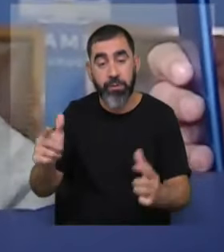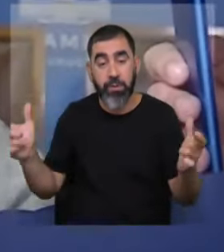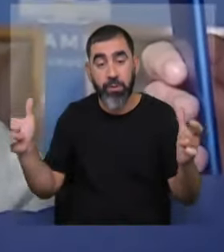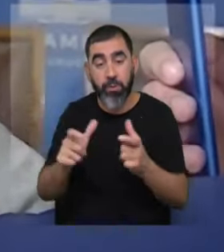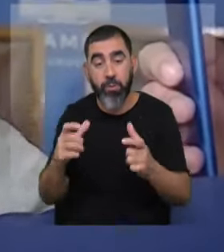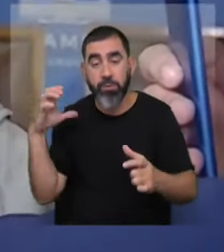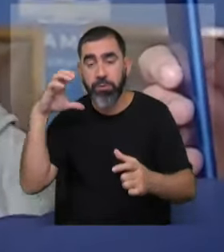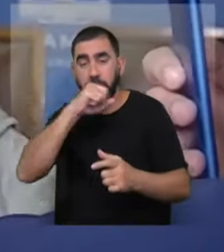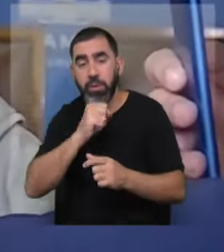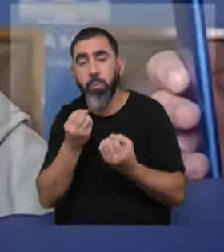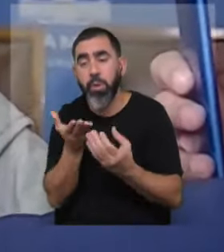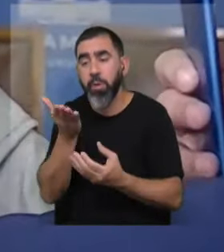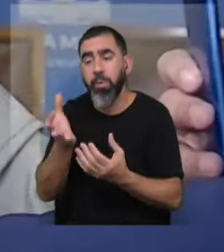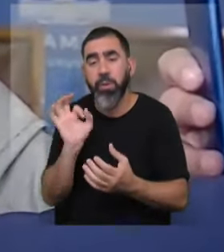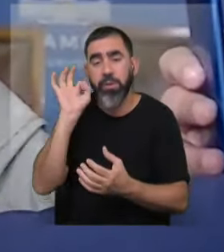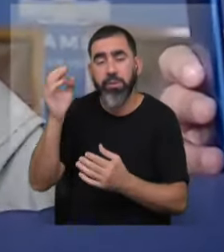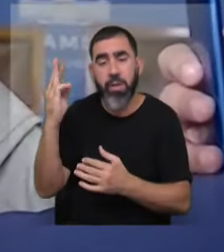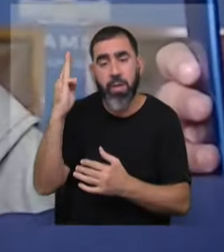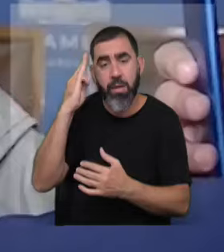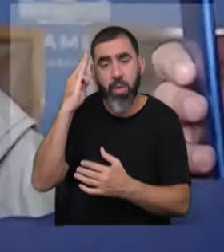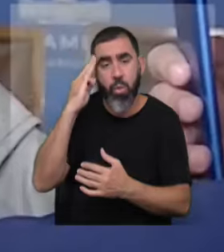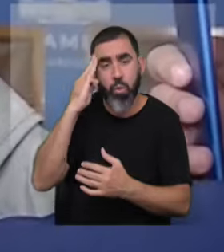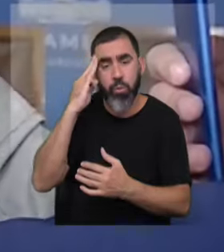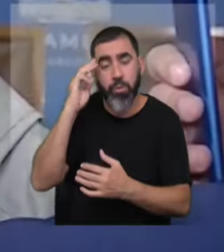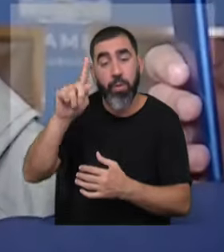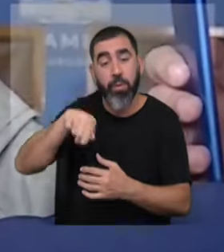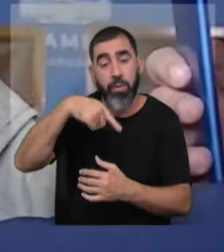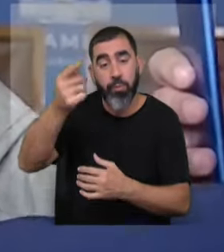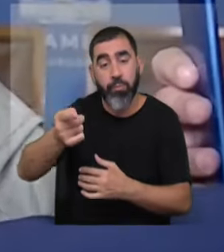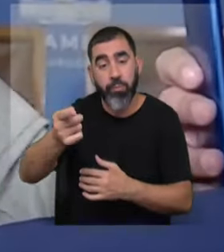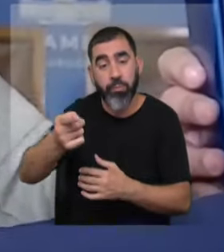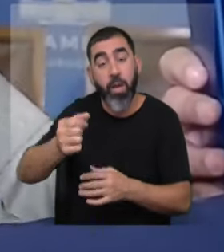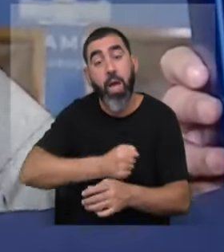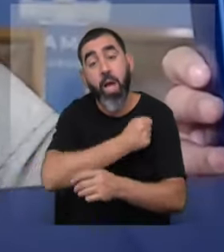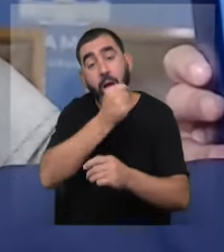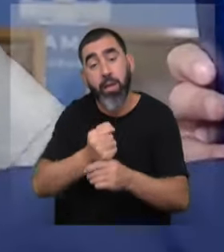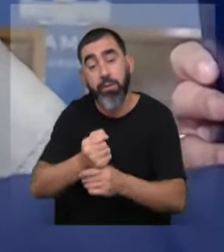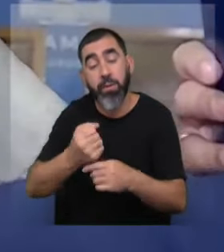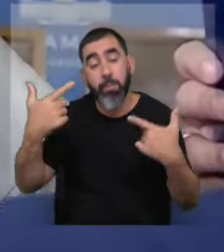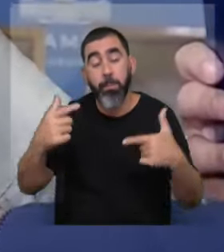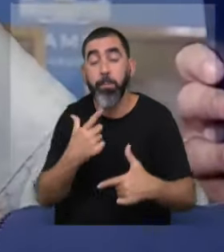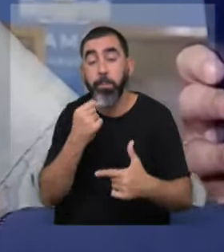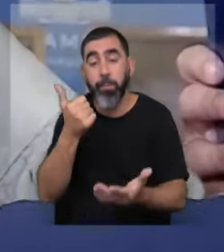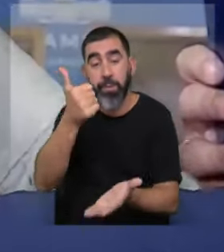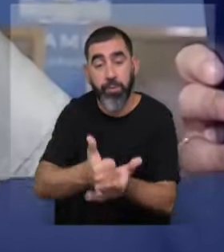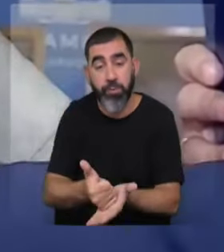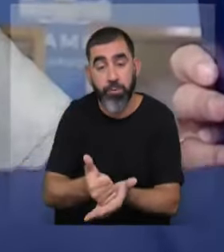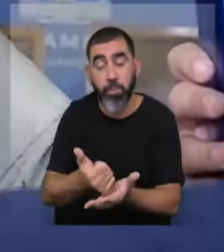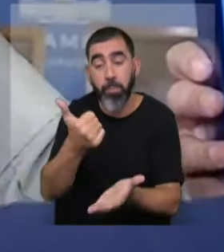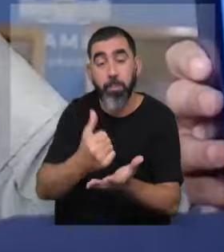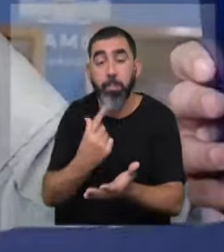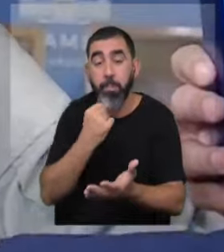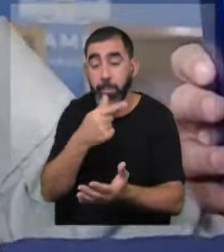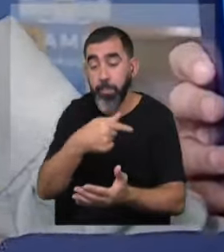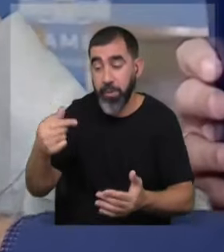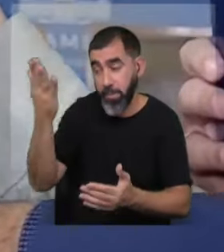declarada secreta a solicitud del senador Manini, luego, hasta tanto compareciera el ministro del Interior. El ministro del Interior compareció la semana